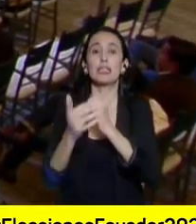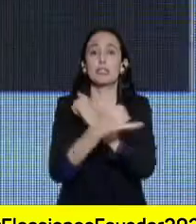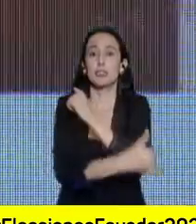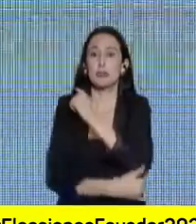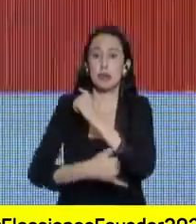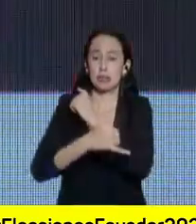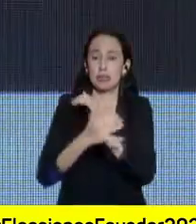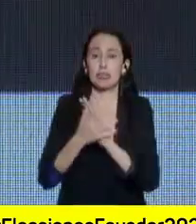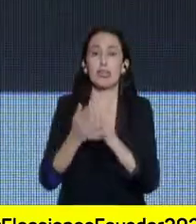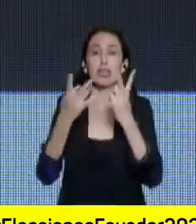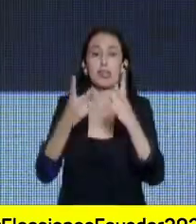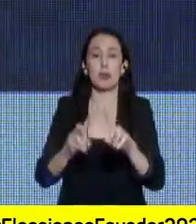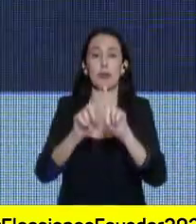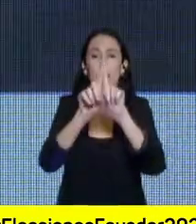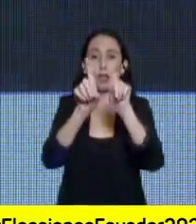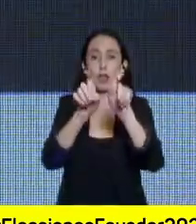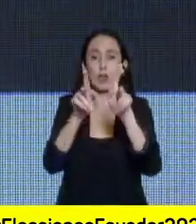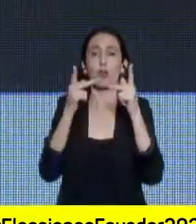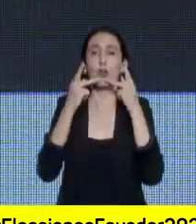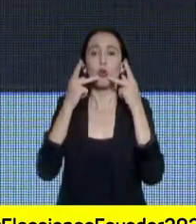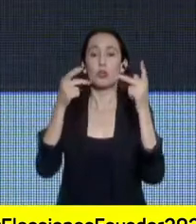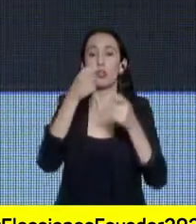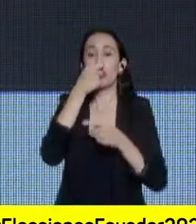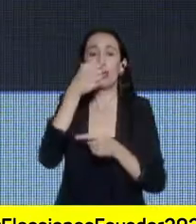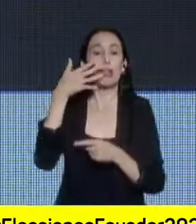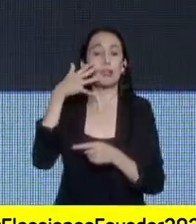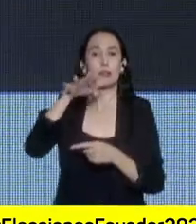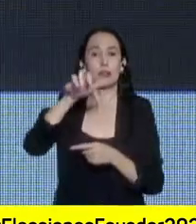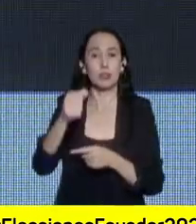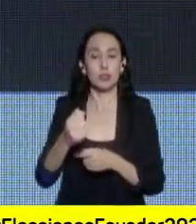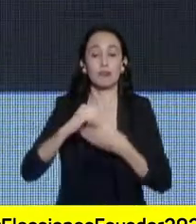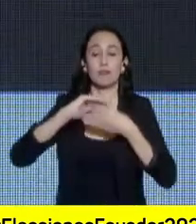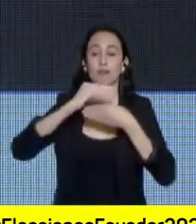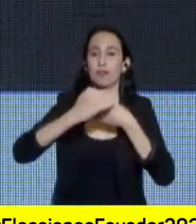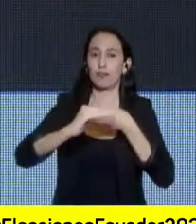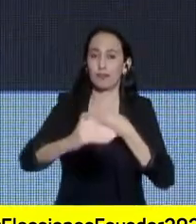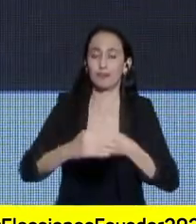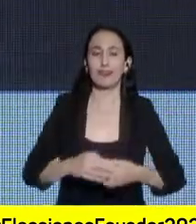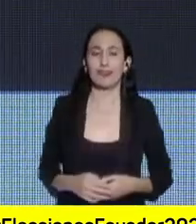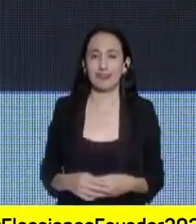exterior y consultas populares Yasuní y Chocó Andino.